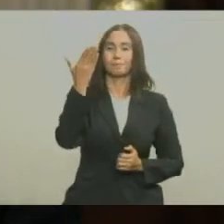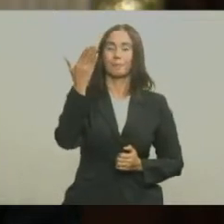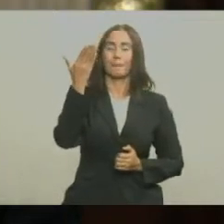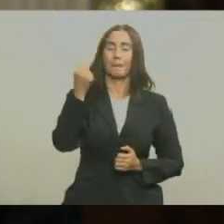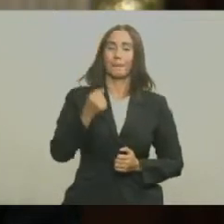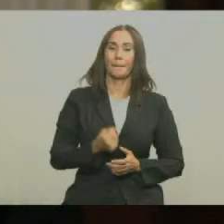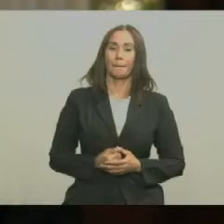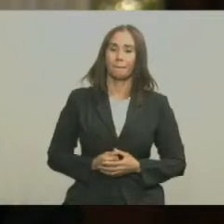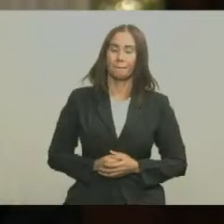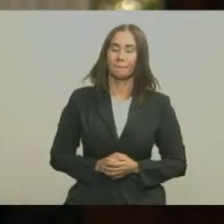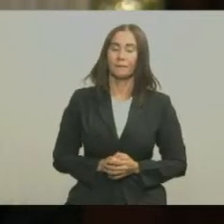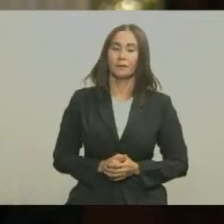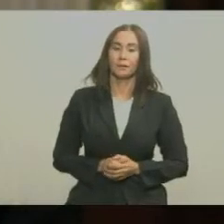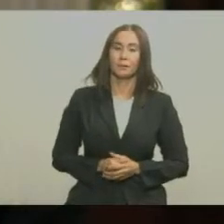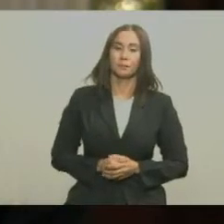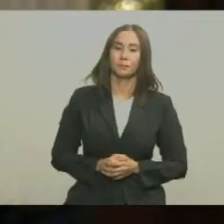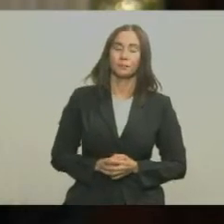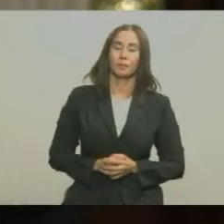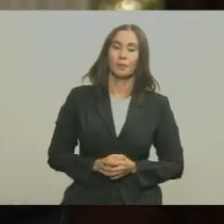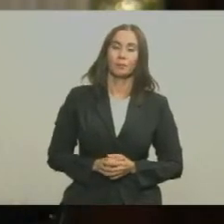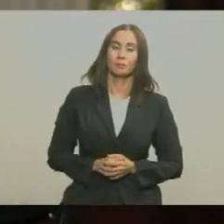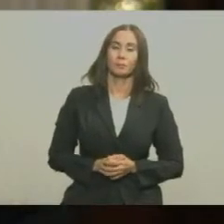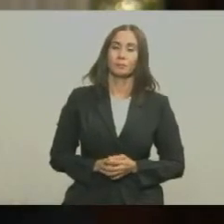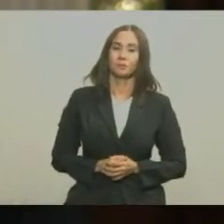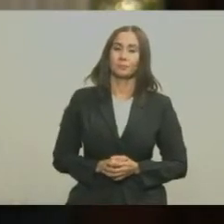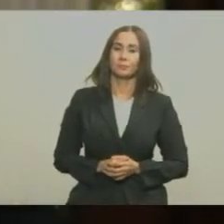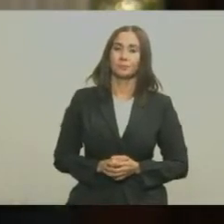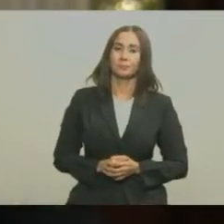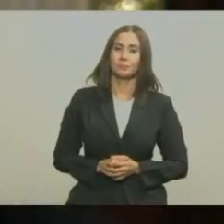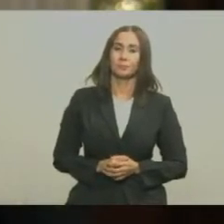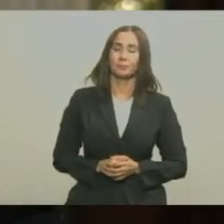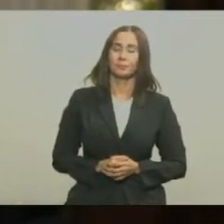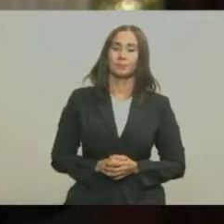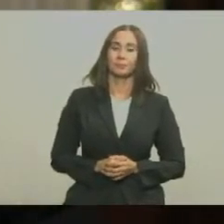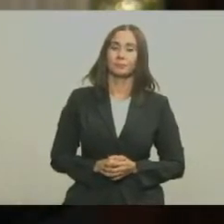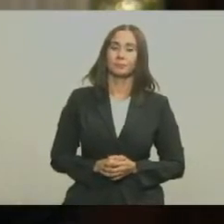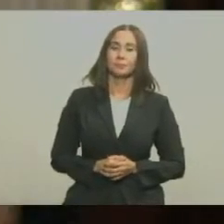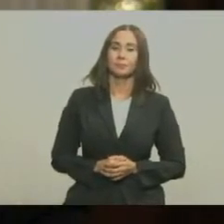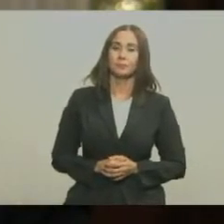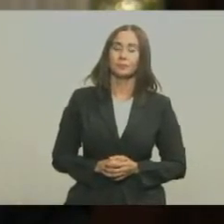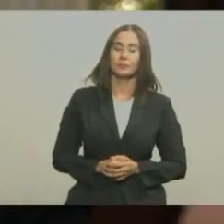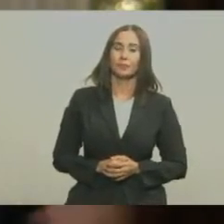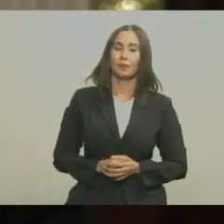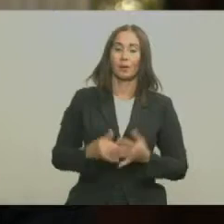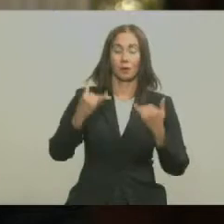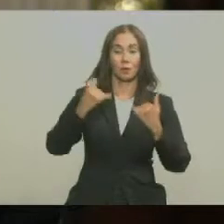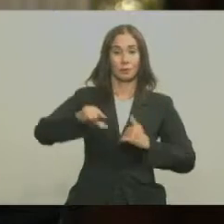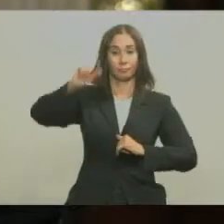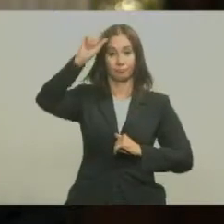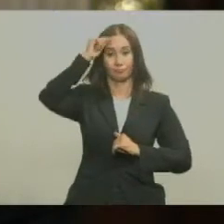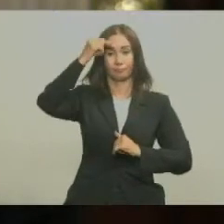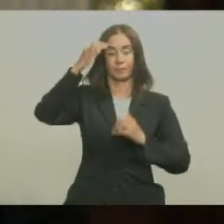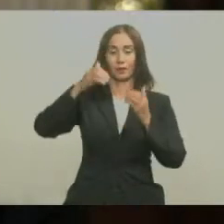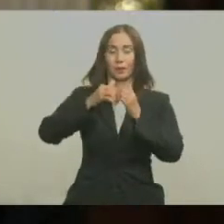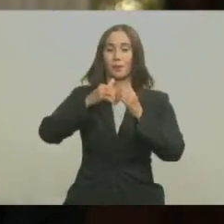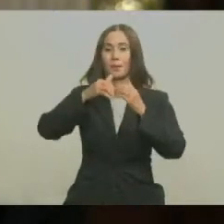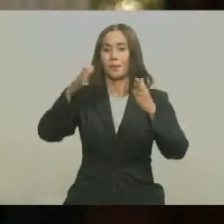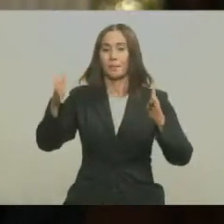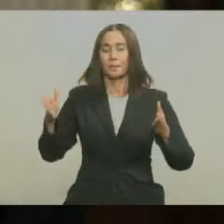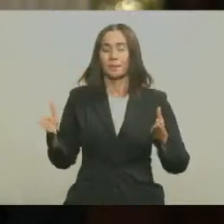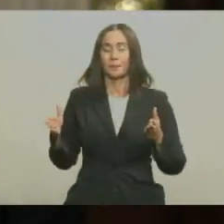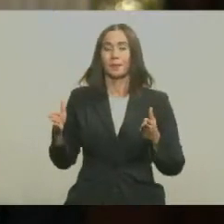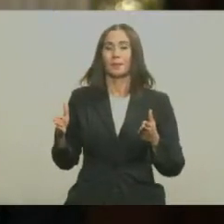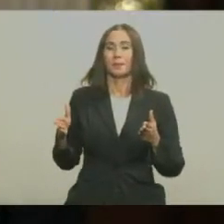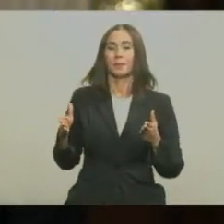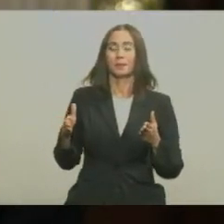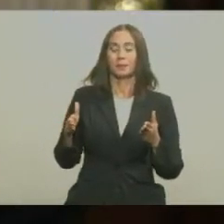va a abrir, con todos los procesos burocráticos que hay normalmente en los gobiernos y las compras y las contrataciones,